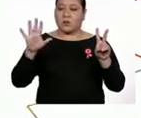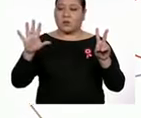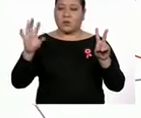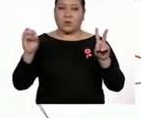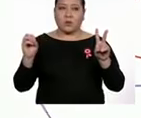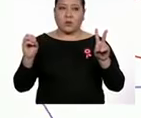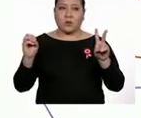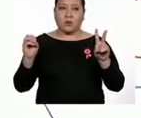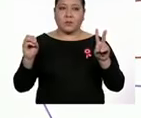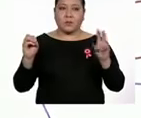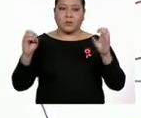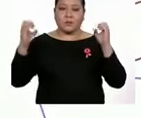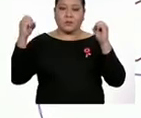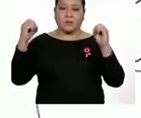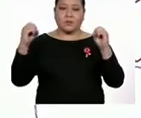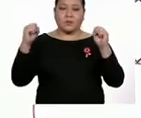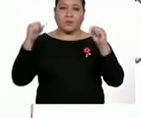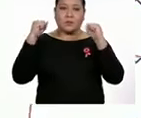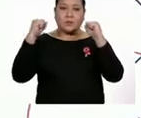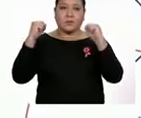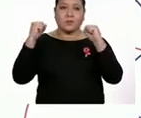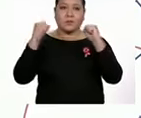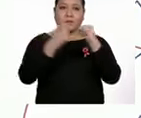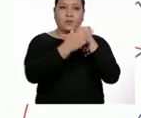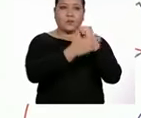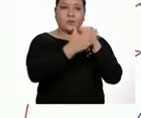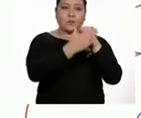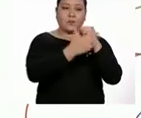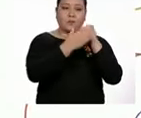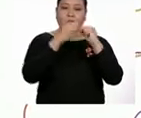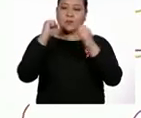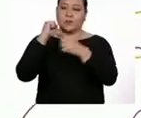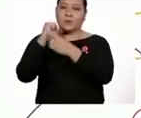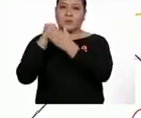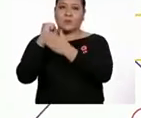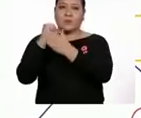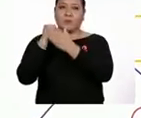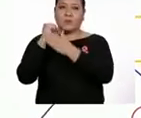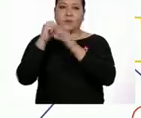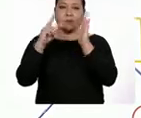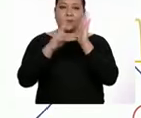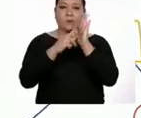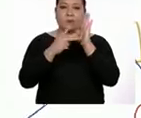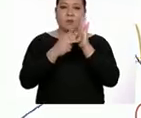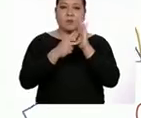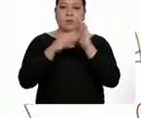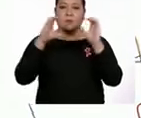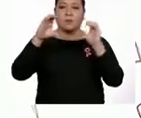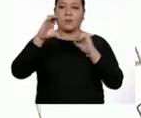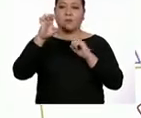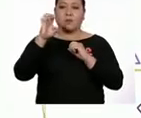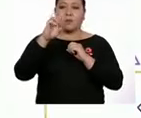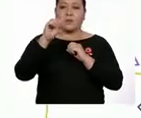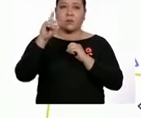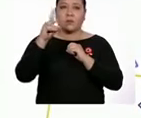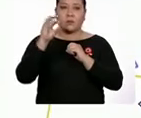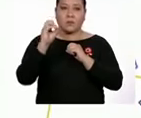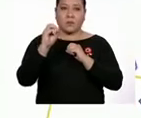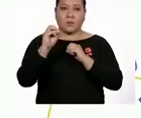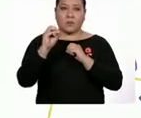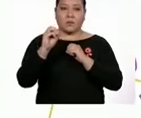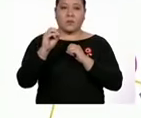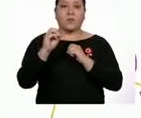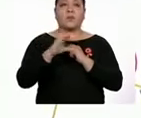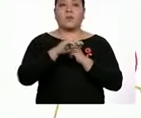150. En cada extremo tiene un círculo pintado por dentro, lo que nos dice que es un intervalo cerrado. En otras